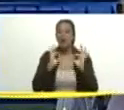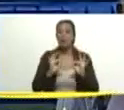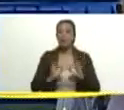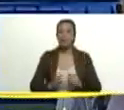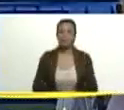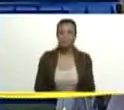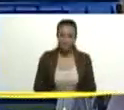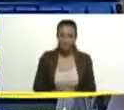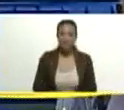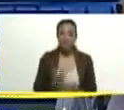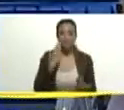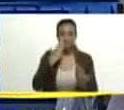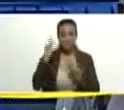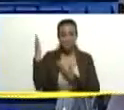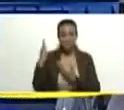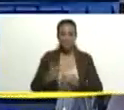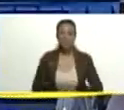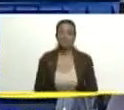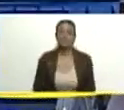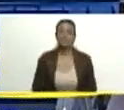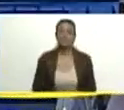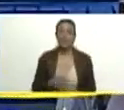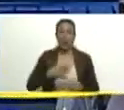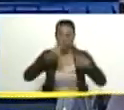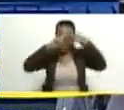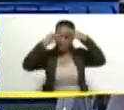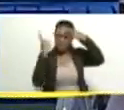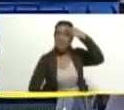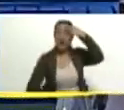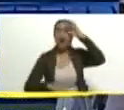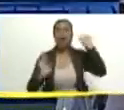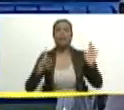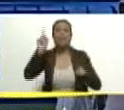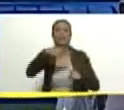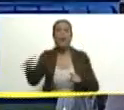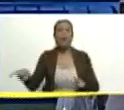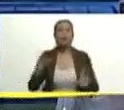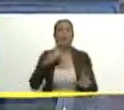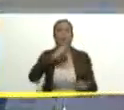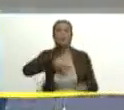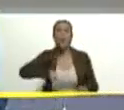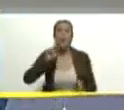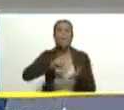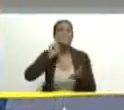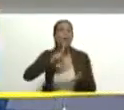¿Ah? Que me parta un rayo, pues, si eso no es verdad.